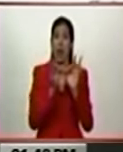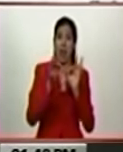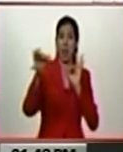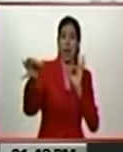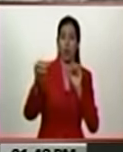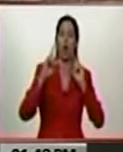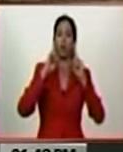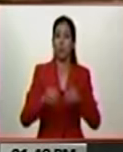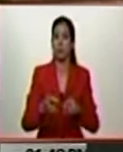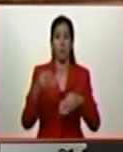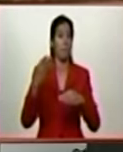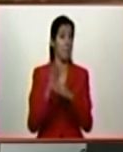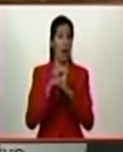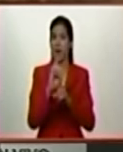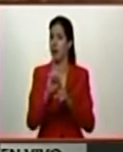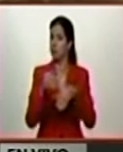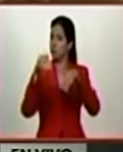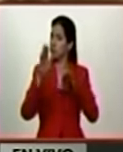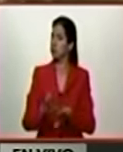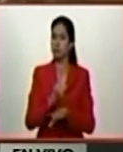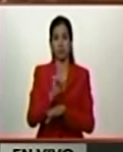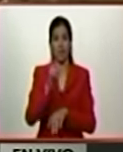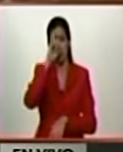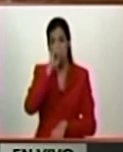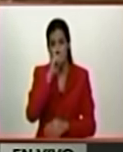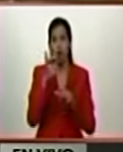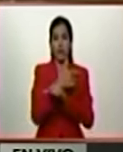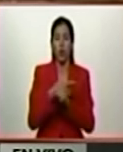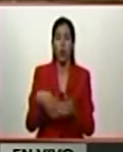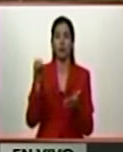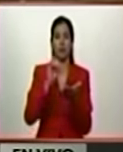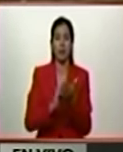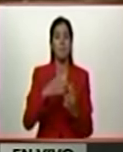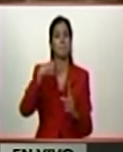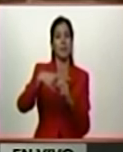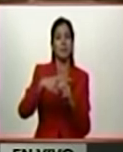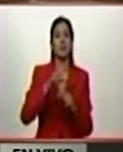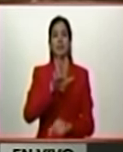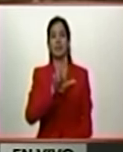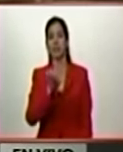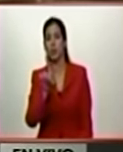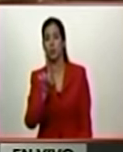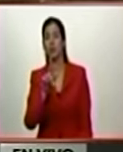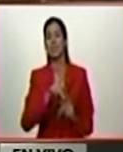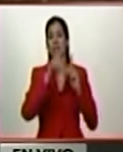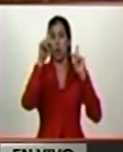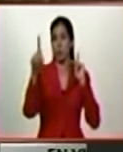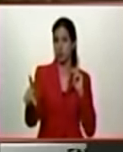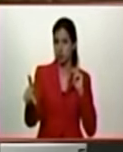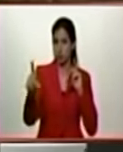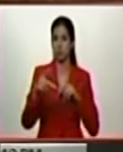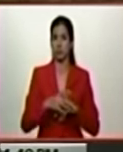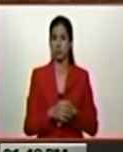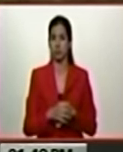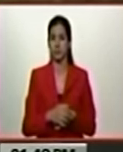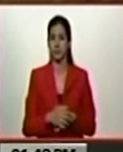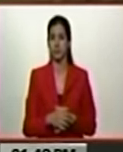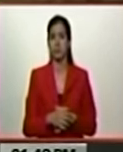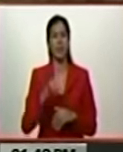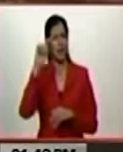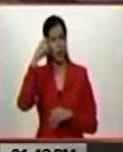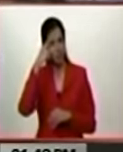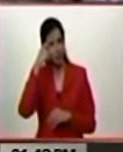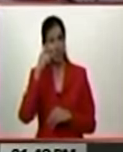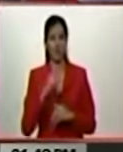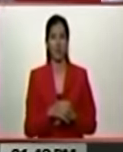se detiene. Este año el gobierno bolivariano va a inaugurar 31 kilómetros de nueva autopista de Oriente.